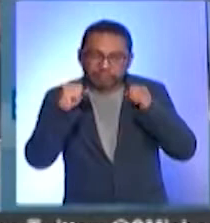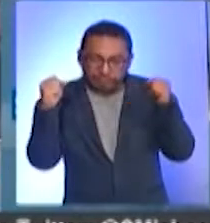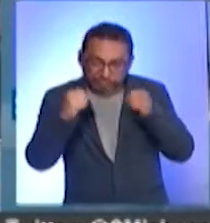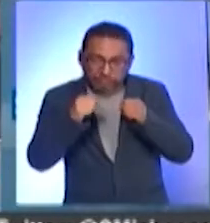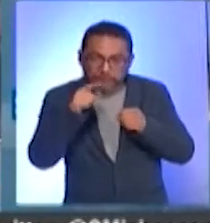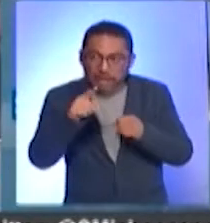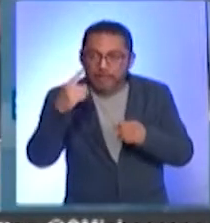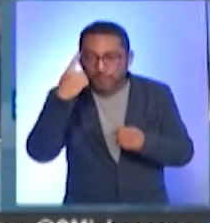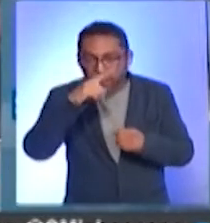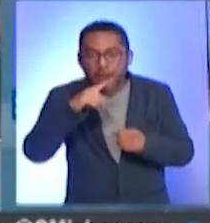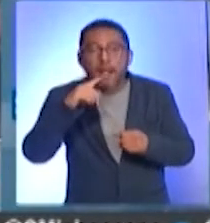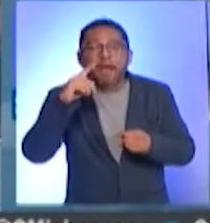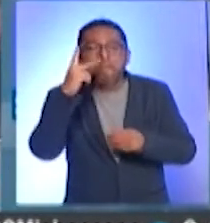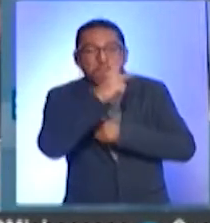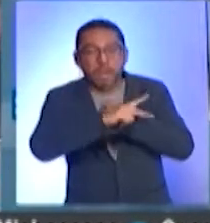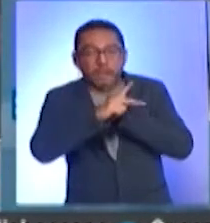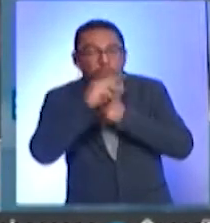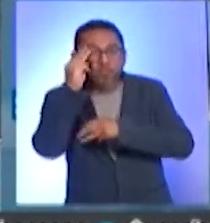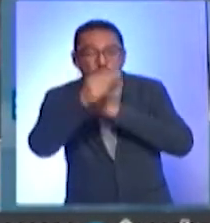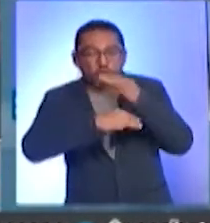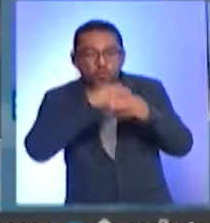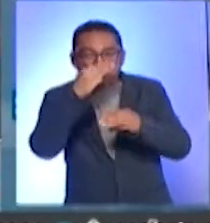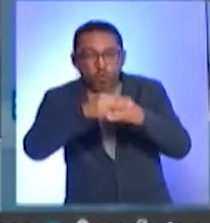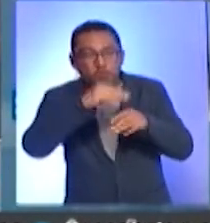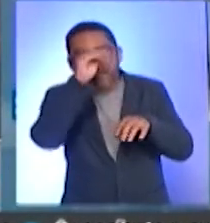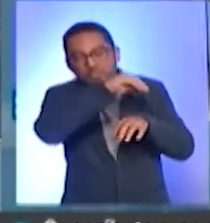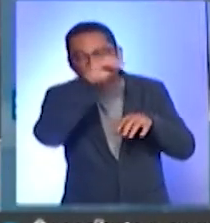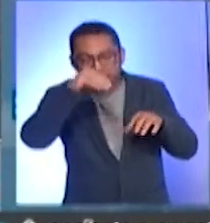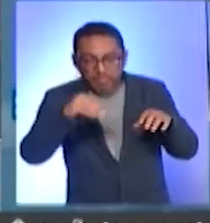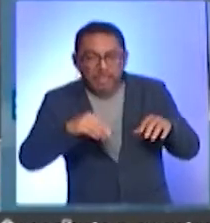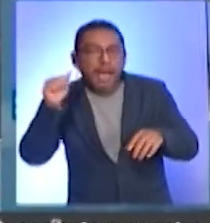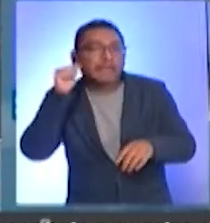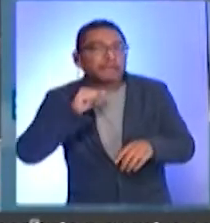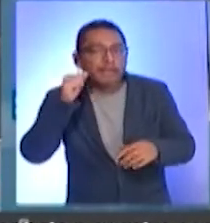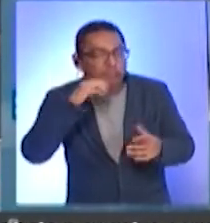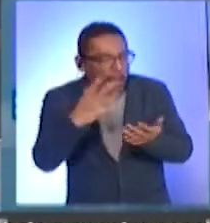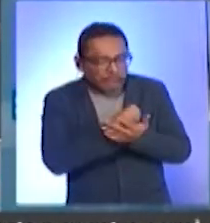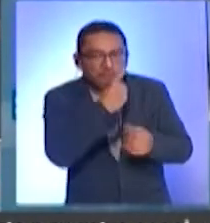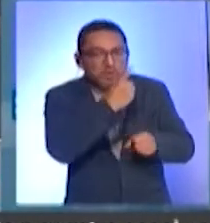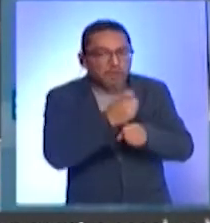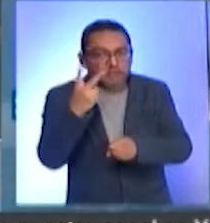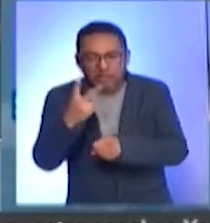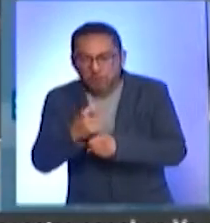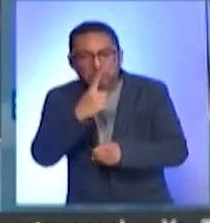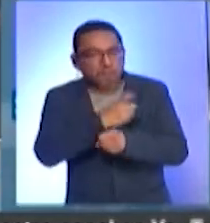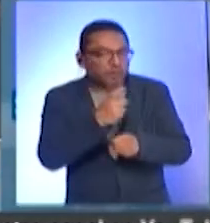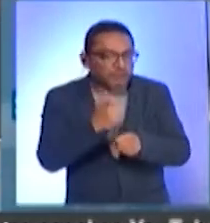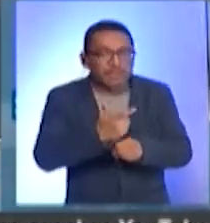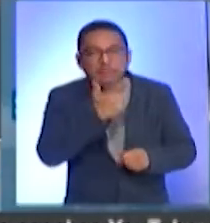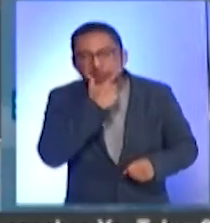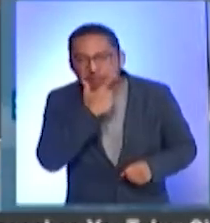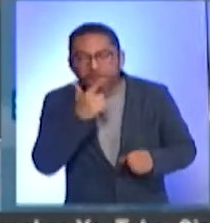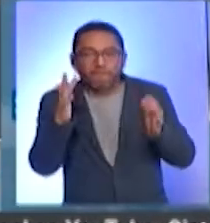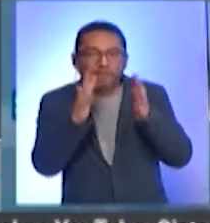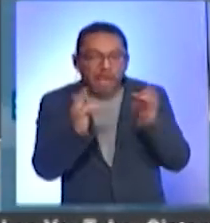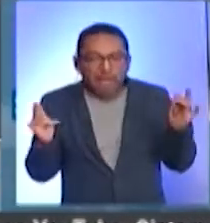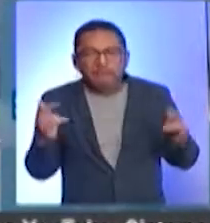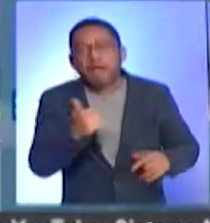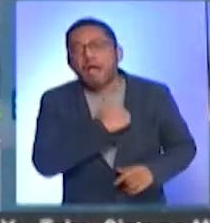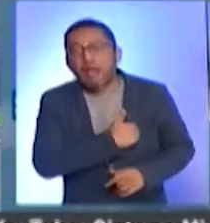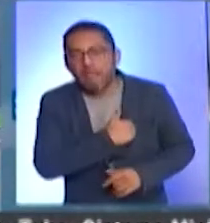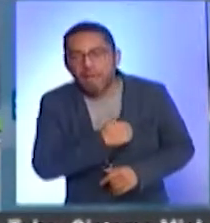oportunidad de recorrer algunos países del mundo siempre ocupando los primeros y segundos lugares en inglaterra francia canadá